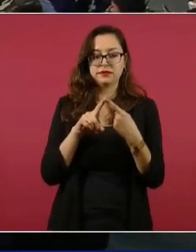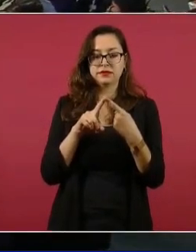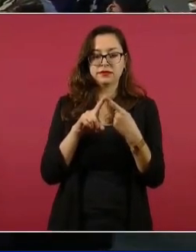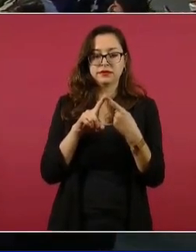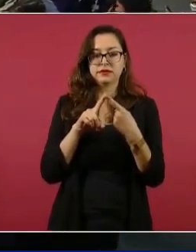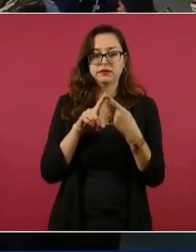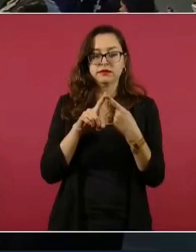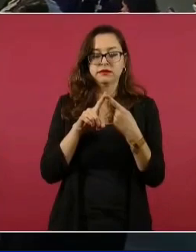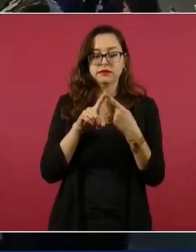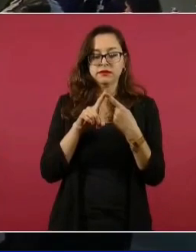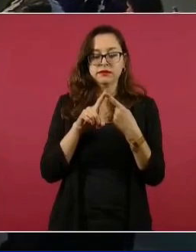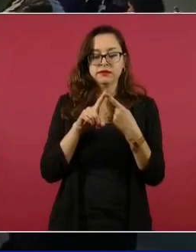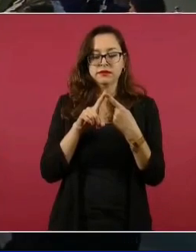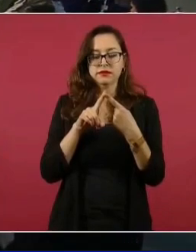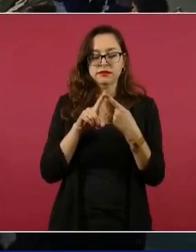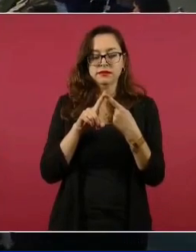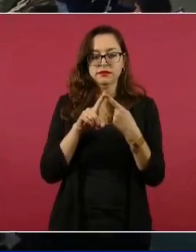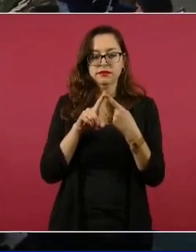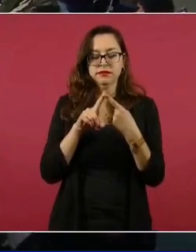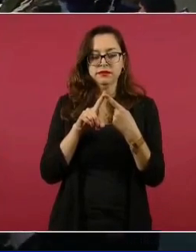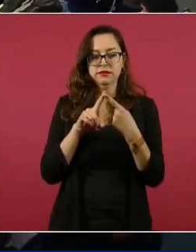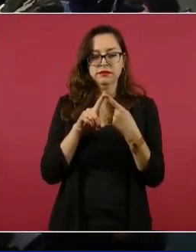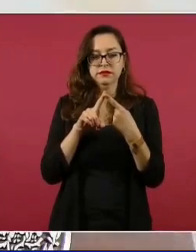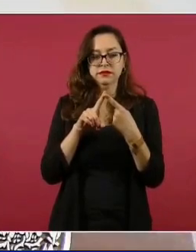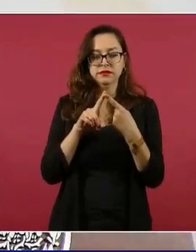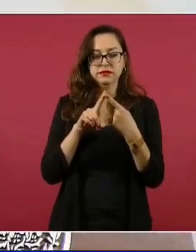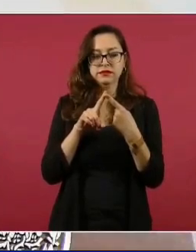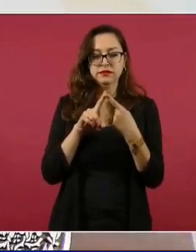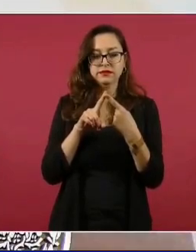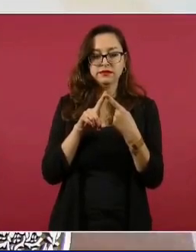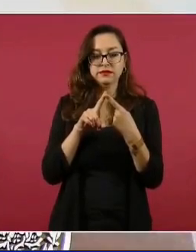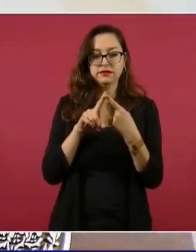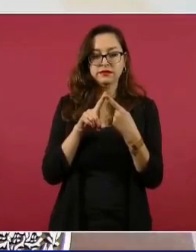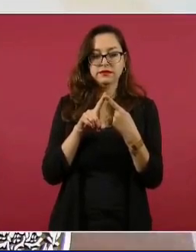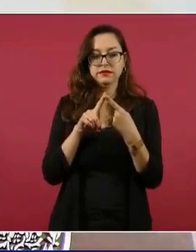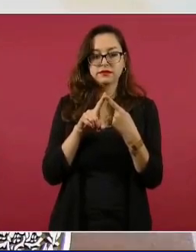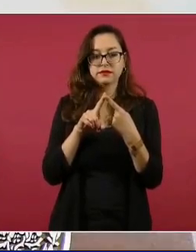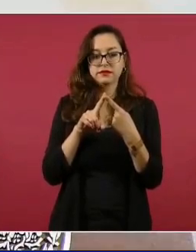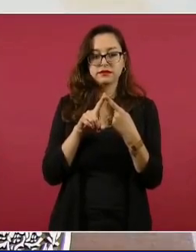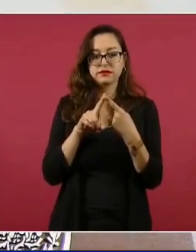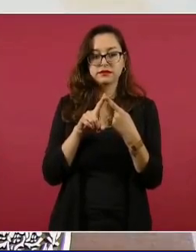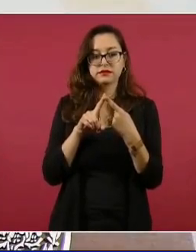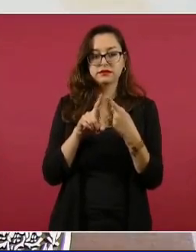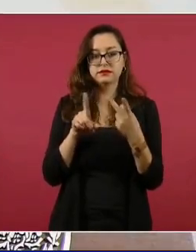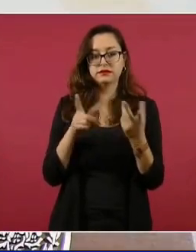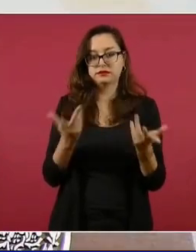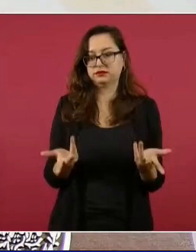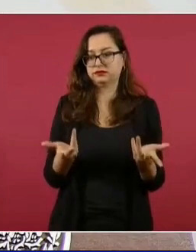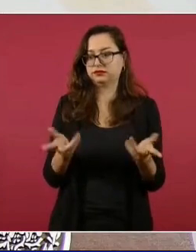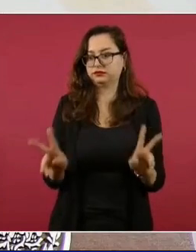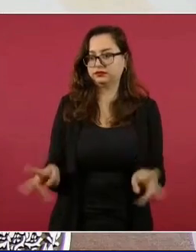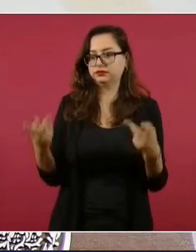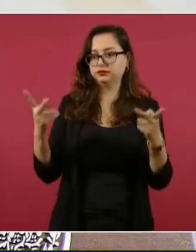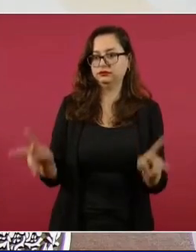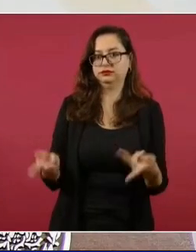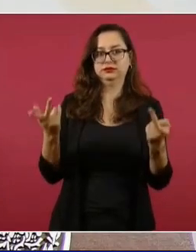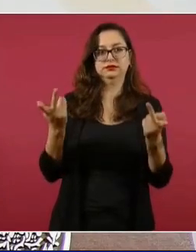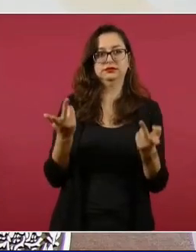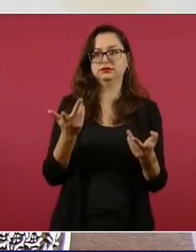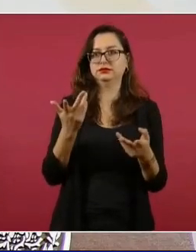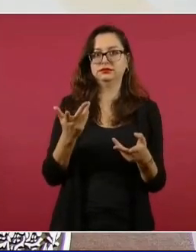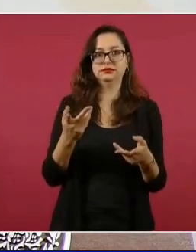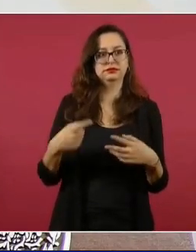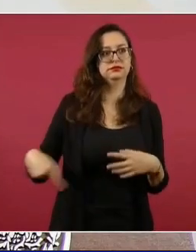Y no querer meter al mercado un producto chatarra